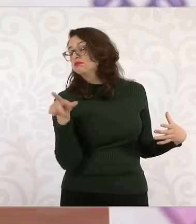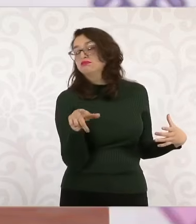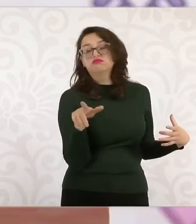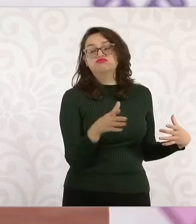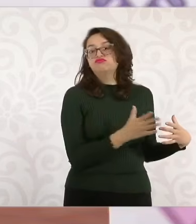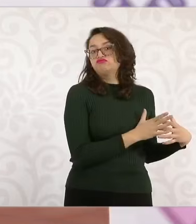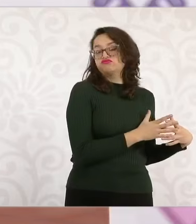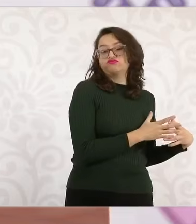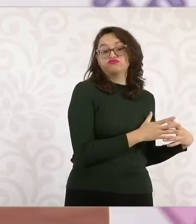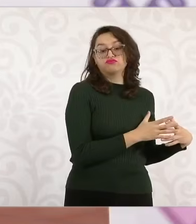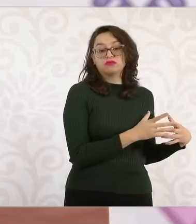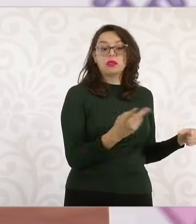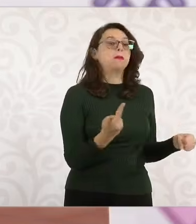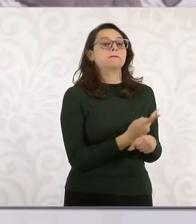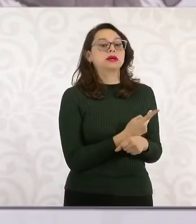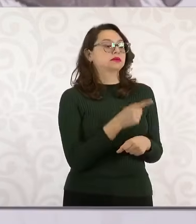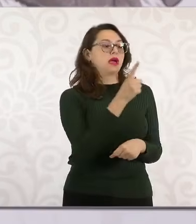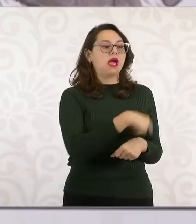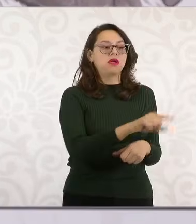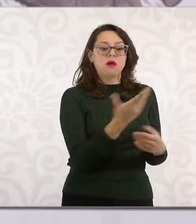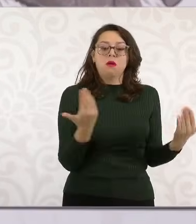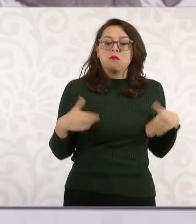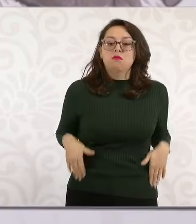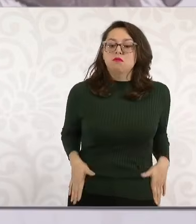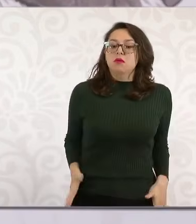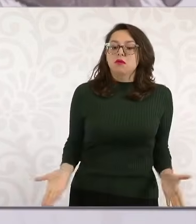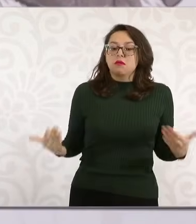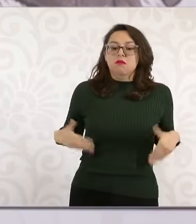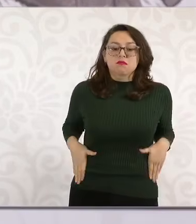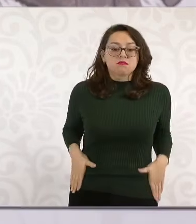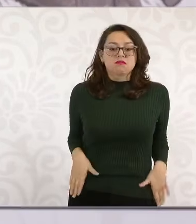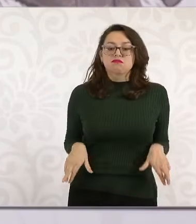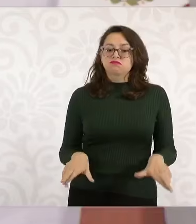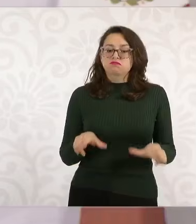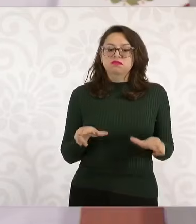pues la ganancia va a quedar en unos cuantos, en los dueños